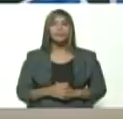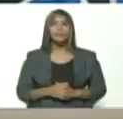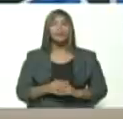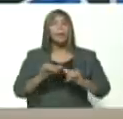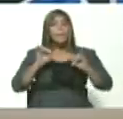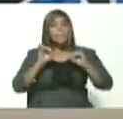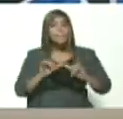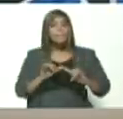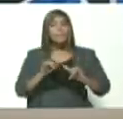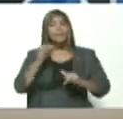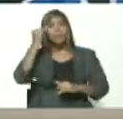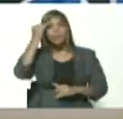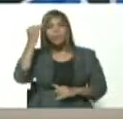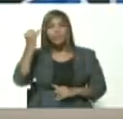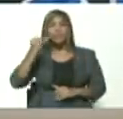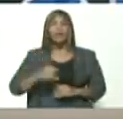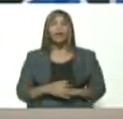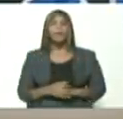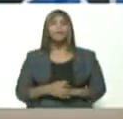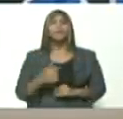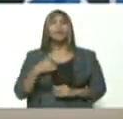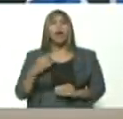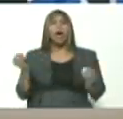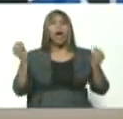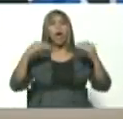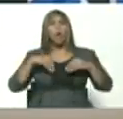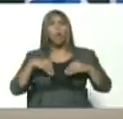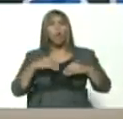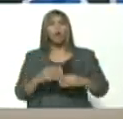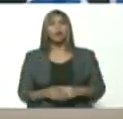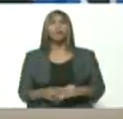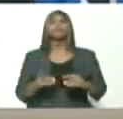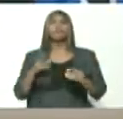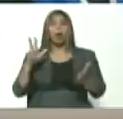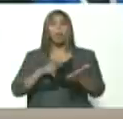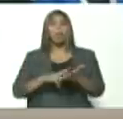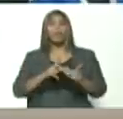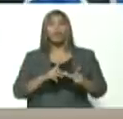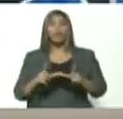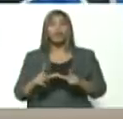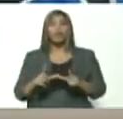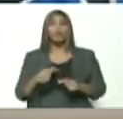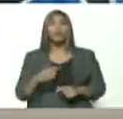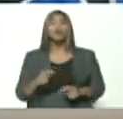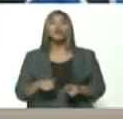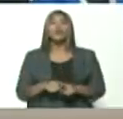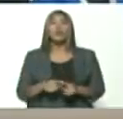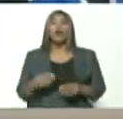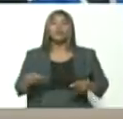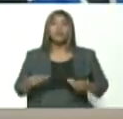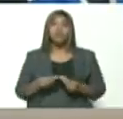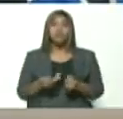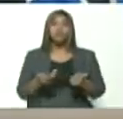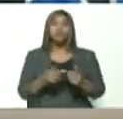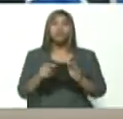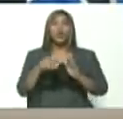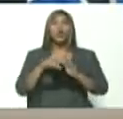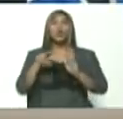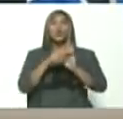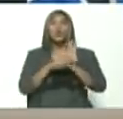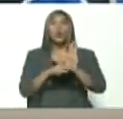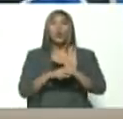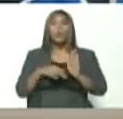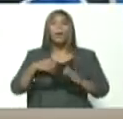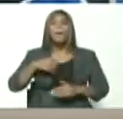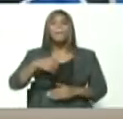Asimismo, hemos tomado algunas decisiones para contribuir al establecimiento de condiciones en este próximo